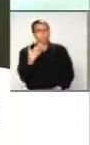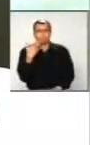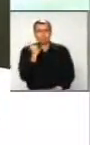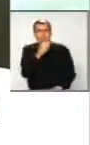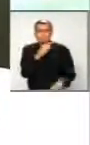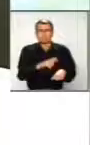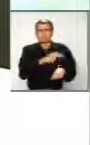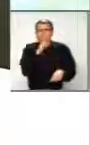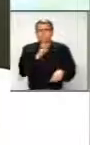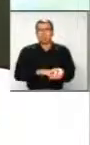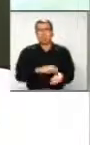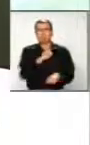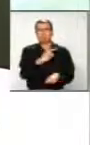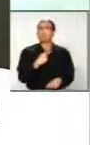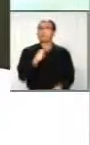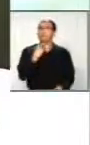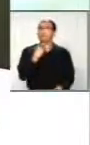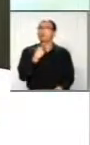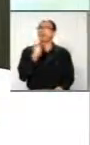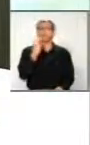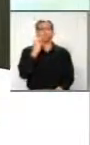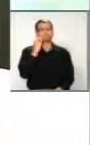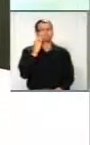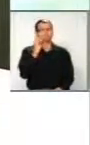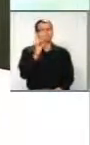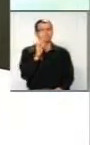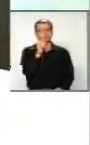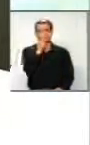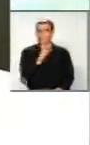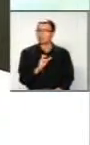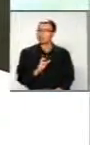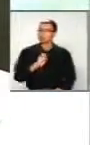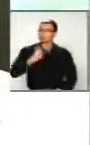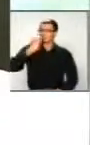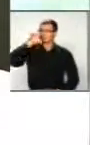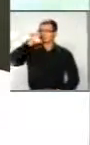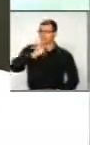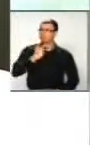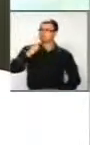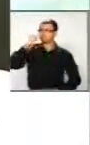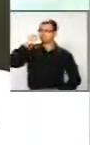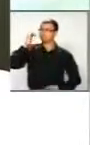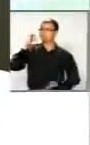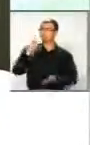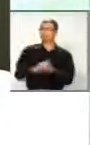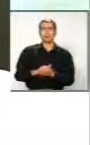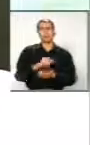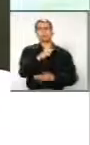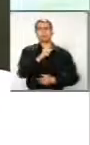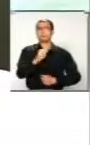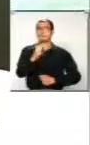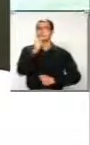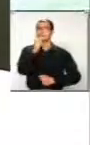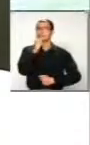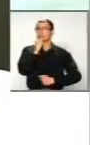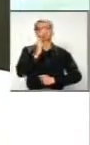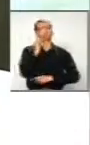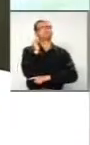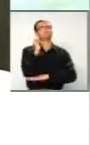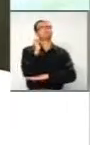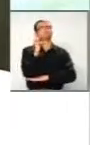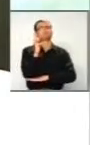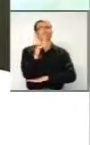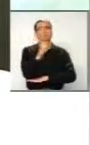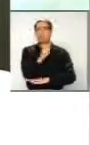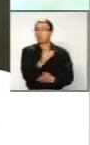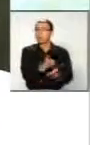corriente, con una voz espectacular, con una seriedad, una credibilidad, una excelente presentadora que se ha logrado mantener incluso